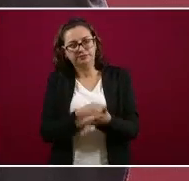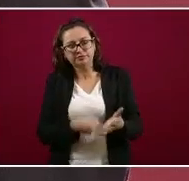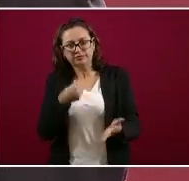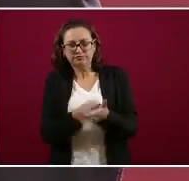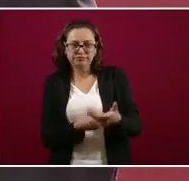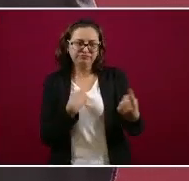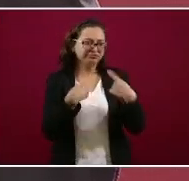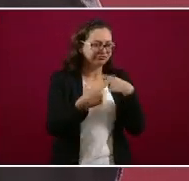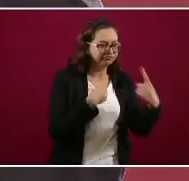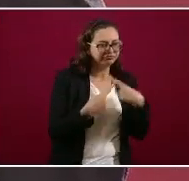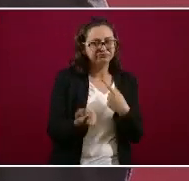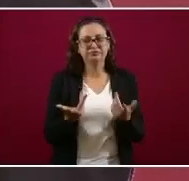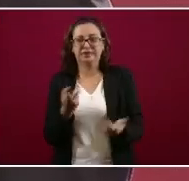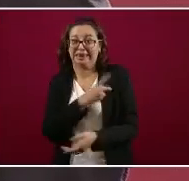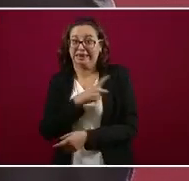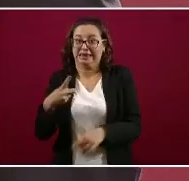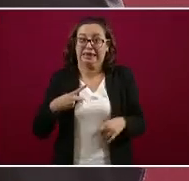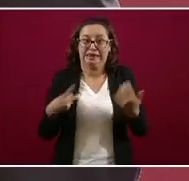este